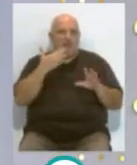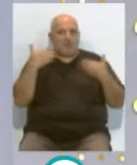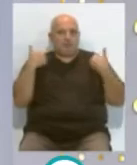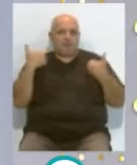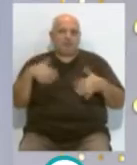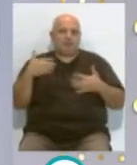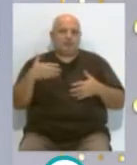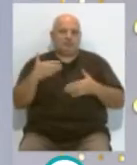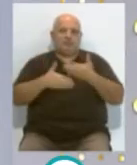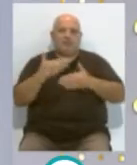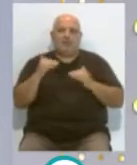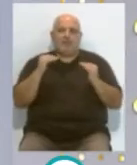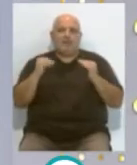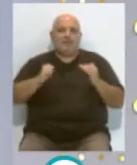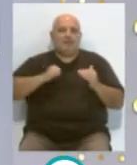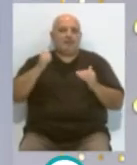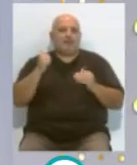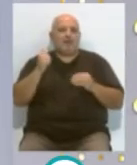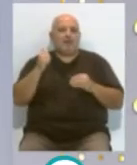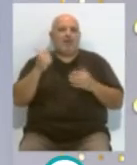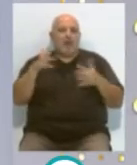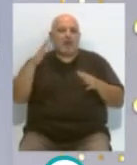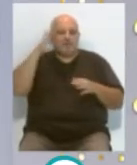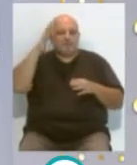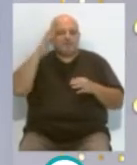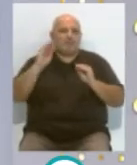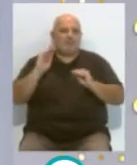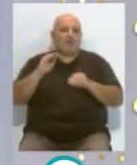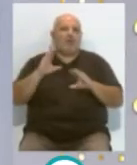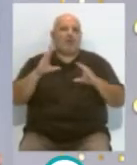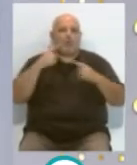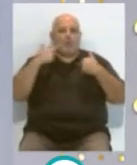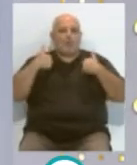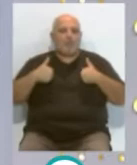de partidos, ¿no? Que llega un momento dado que incluso por mucha ilusión que tú tengas, el cuerpo